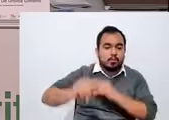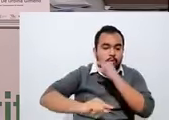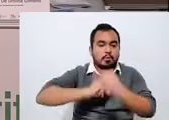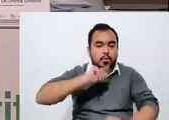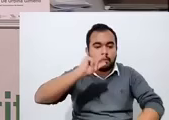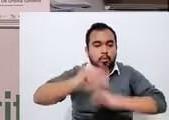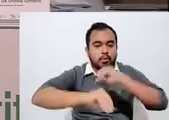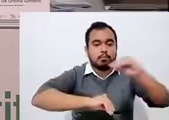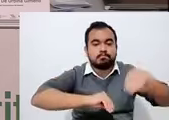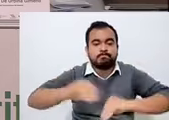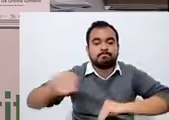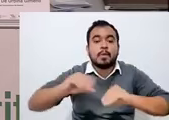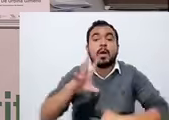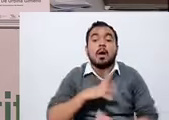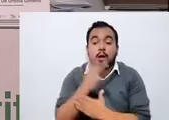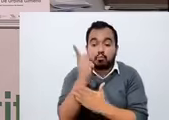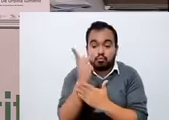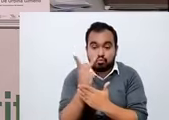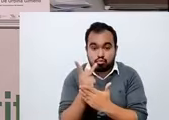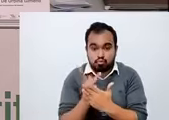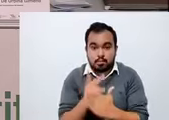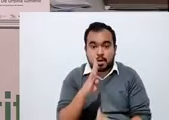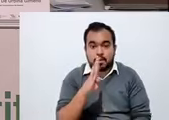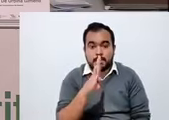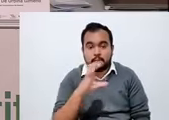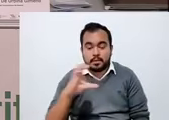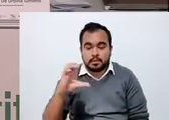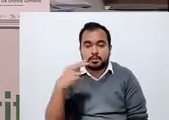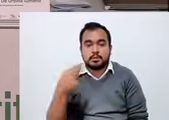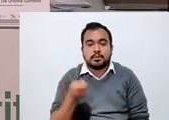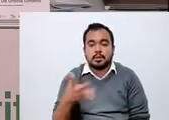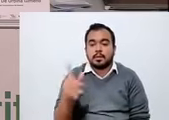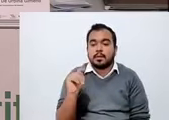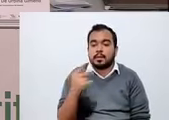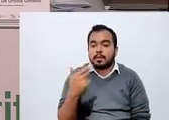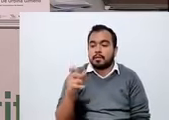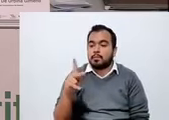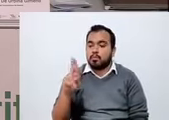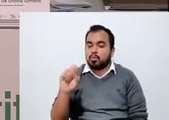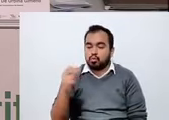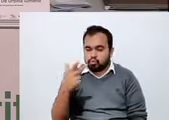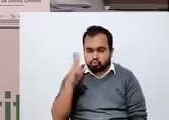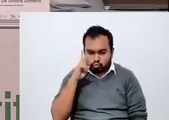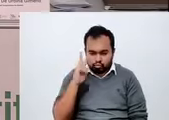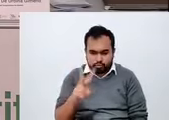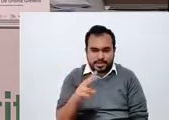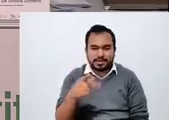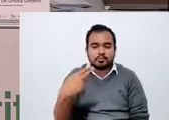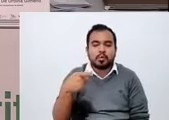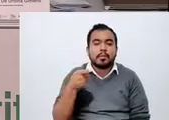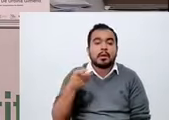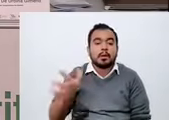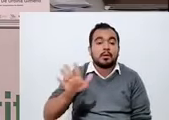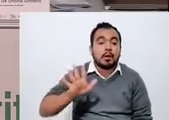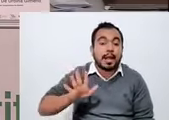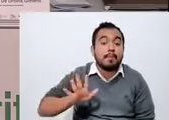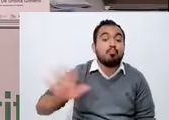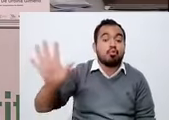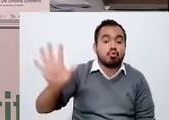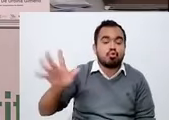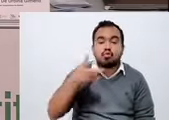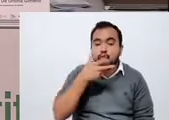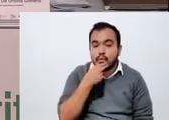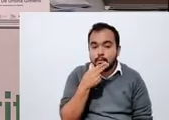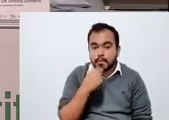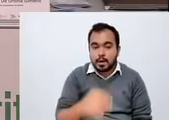programa de la BBC que se llama The Push, no sé si alguien lo ha visto, el empujón, que es un tipo al que le dicen, como parte de un